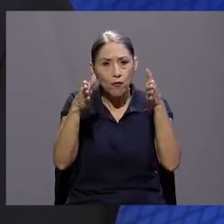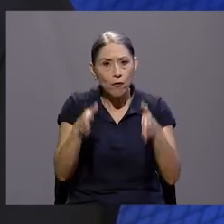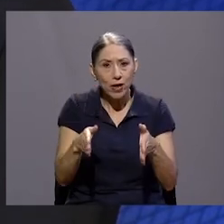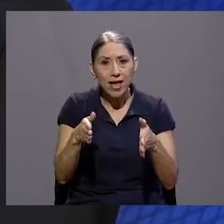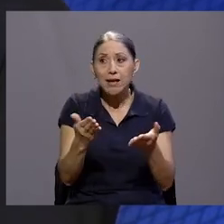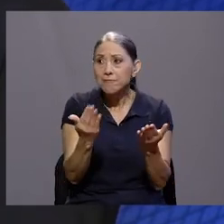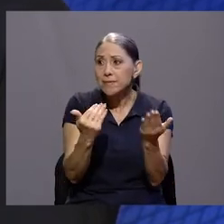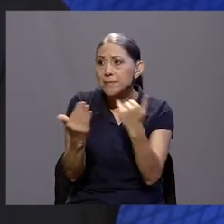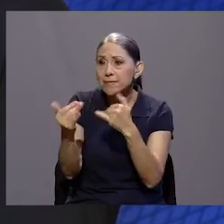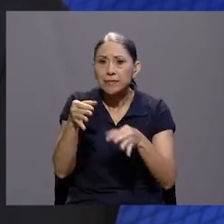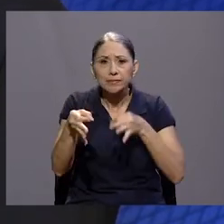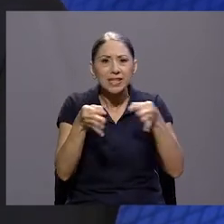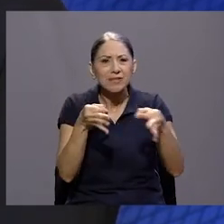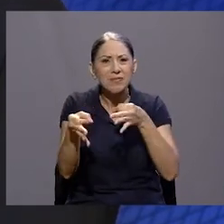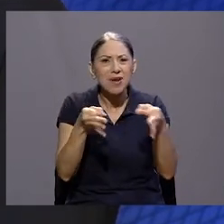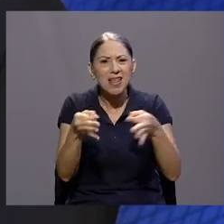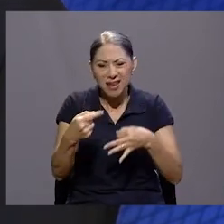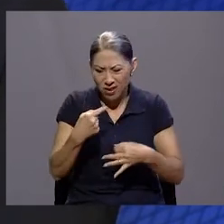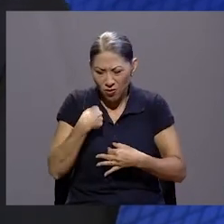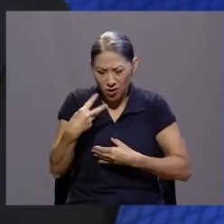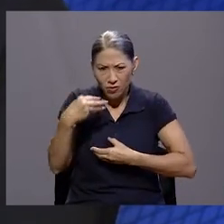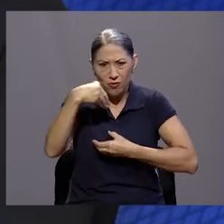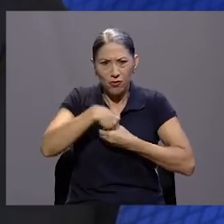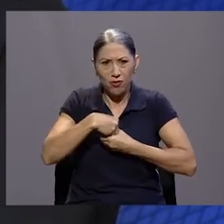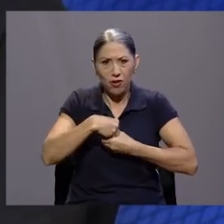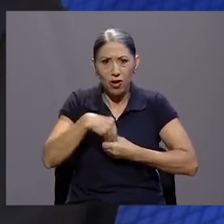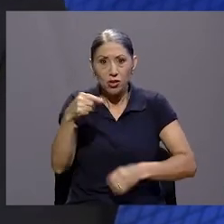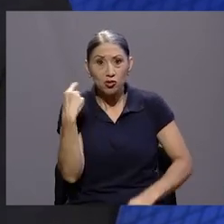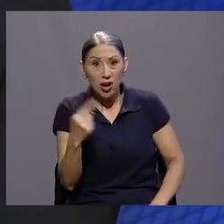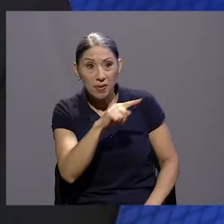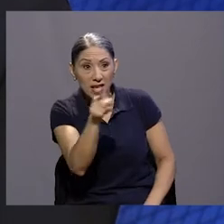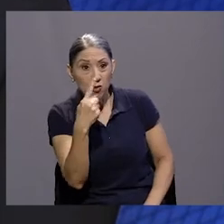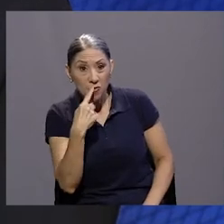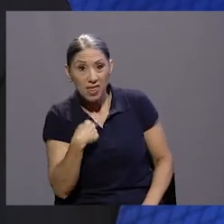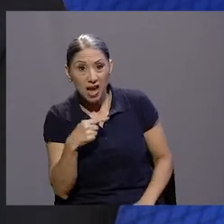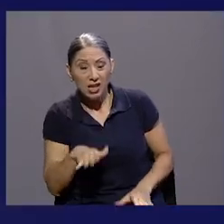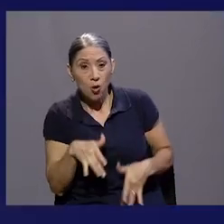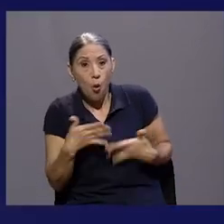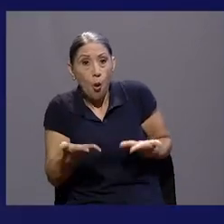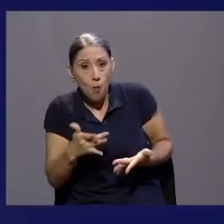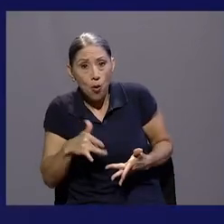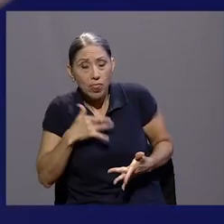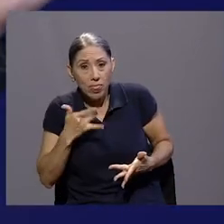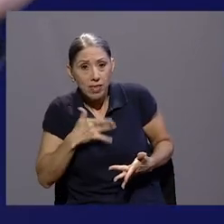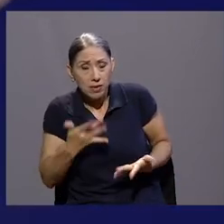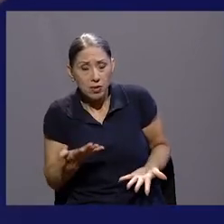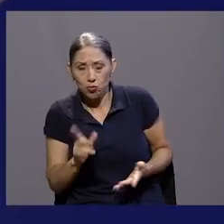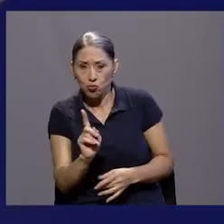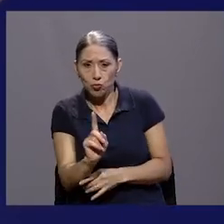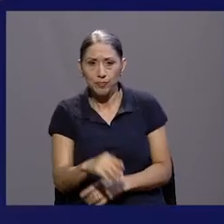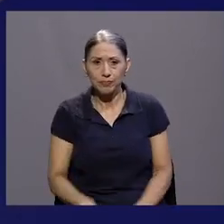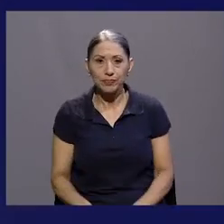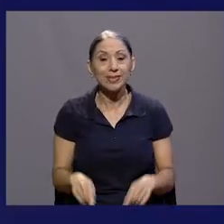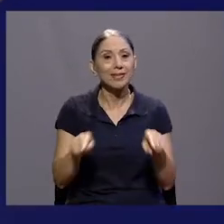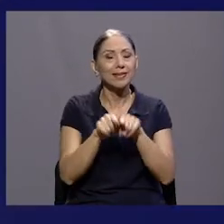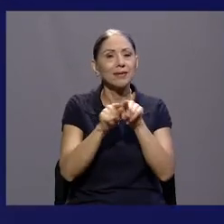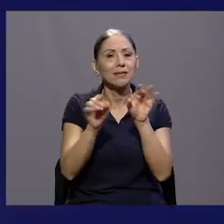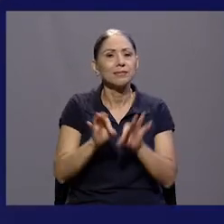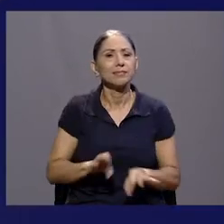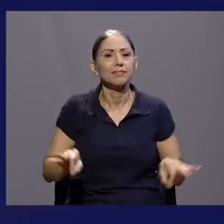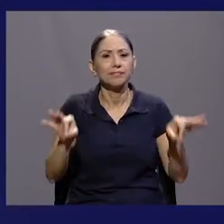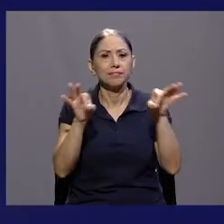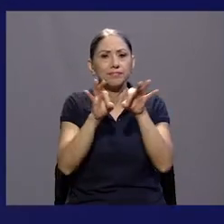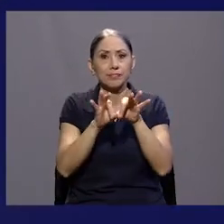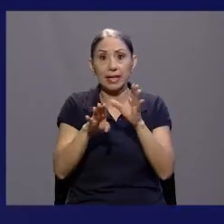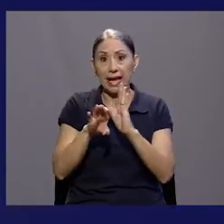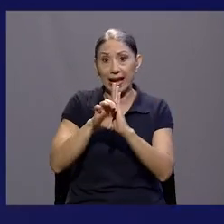expliquen qué es lo que estoy viviendo en lo que solamente me digan tiene que sentirse de esta forma y hay otra cosa que también parece que es importante señalar y